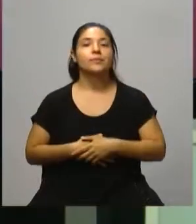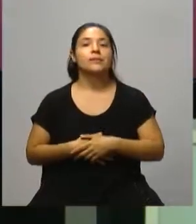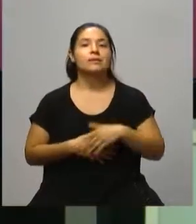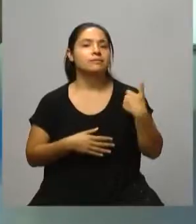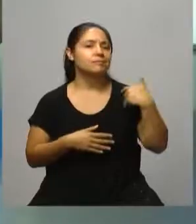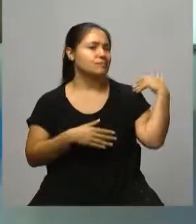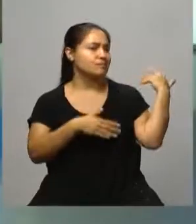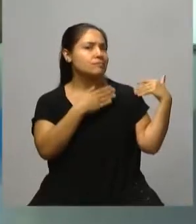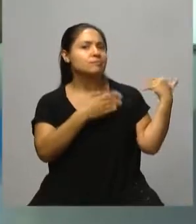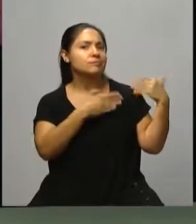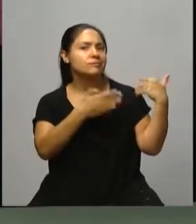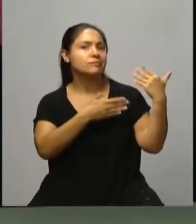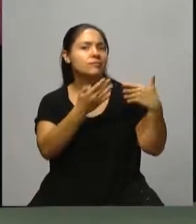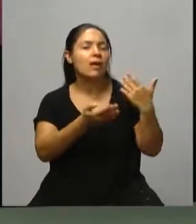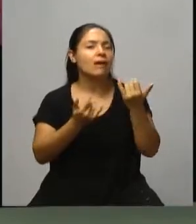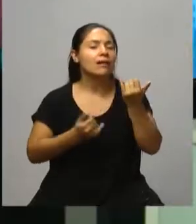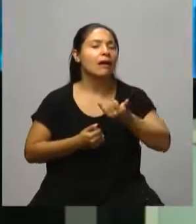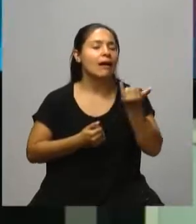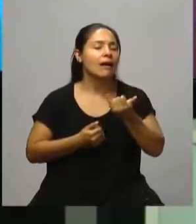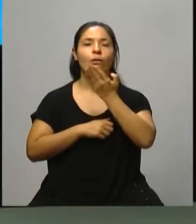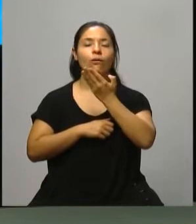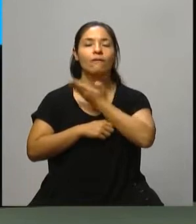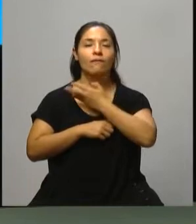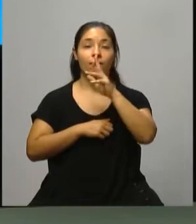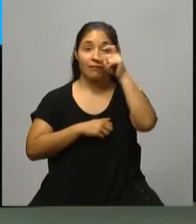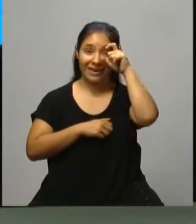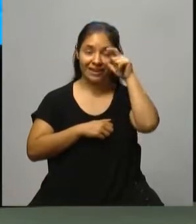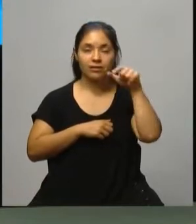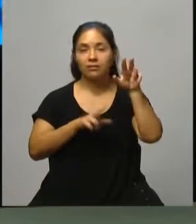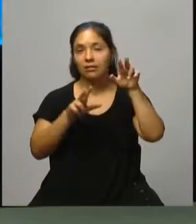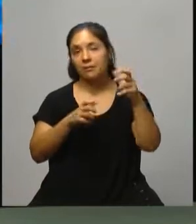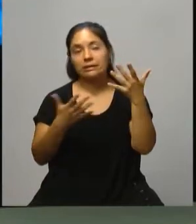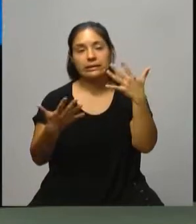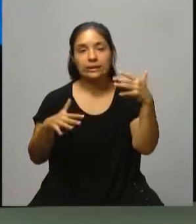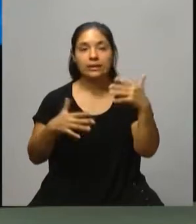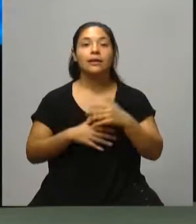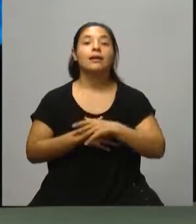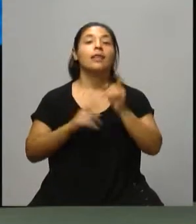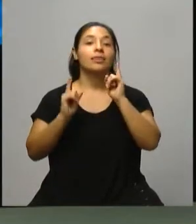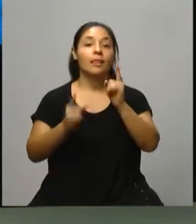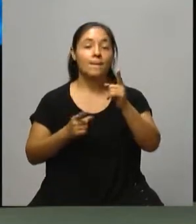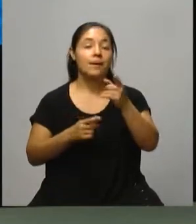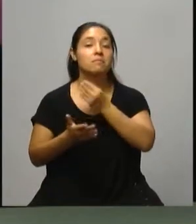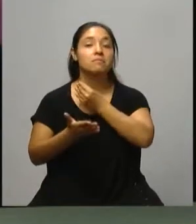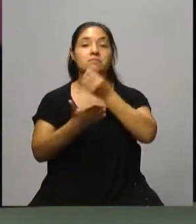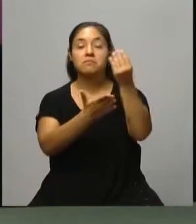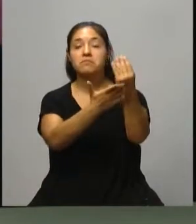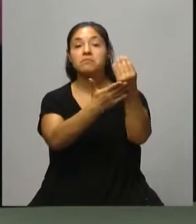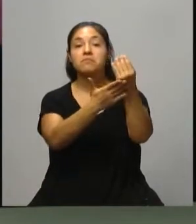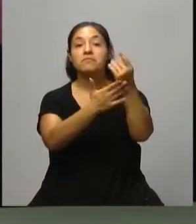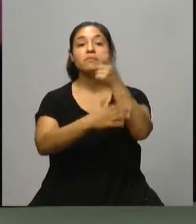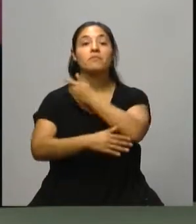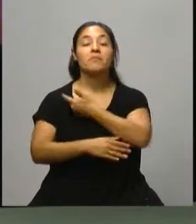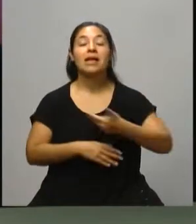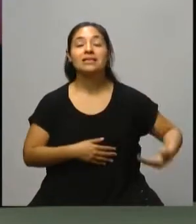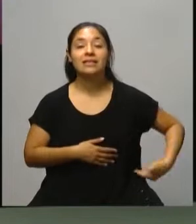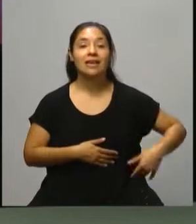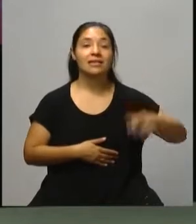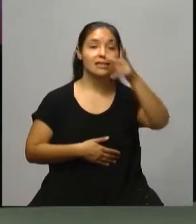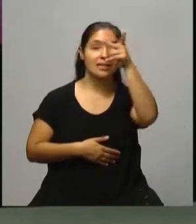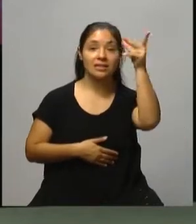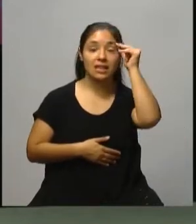ayuda para nada. Pensar en nuevas políticas que mejoren la calidad de la gente, porque de lo que menos se acuerdan es de la población, de